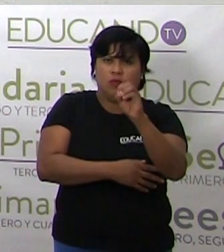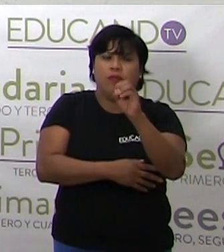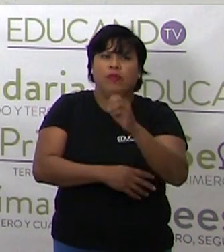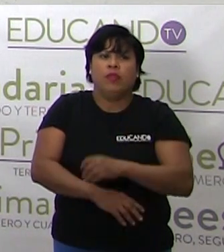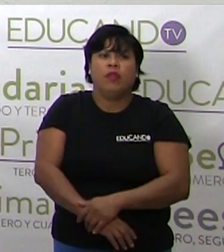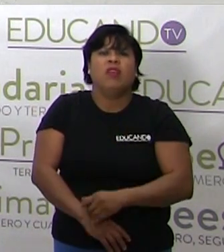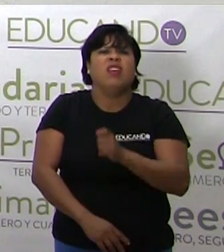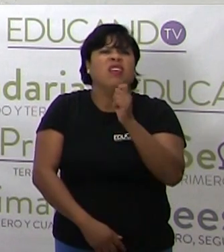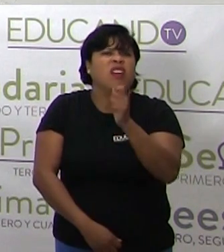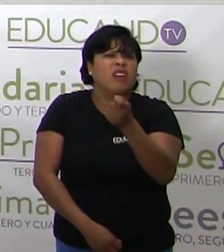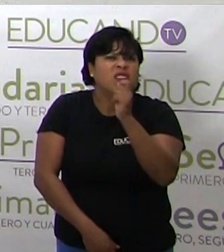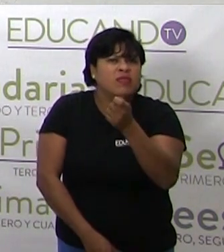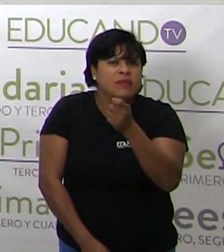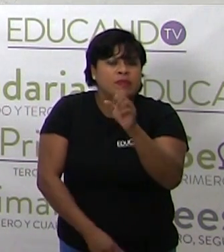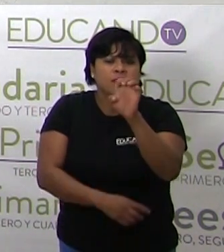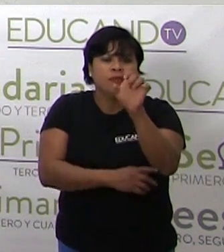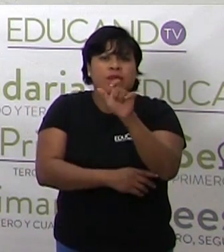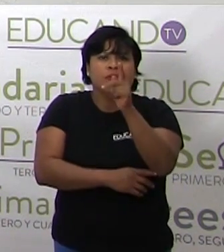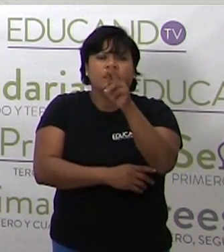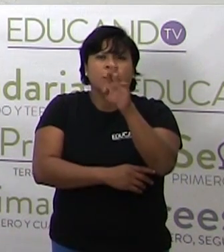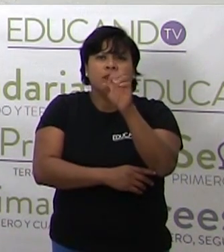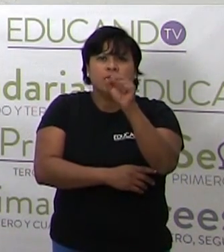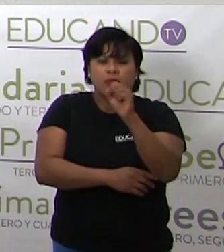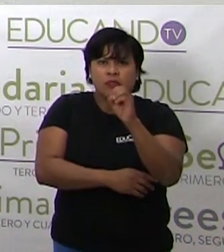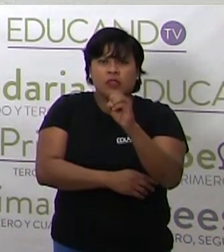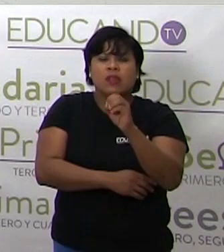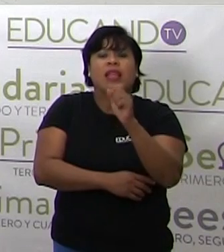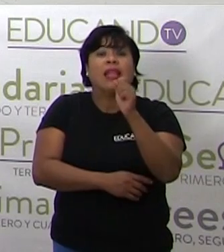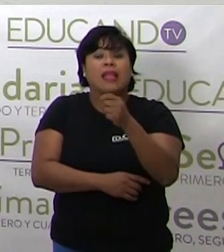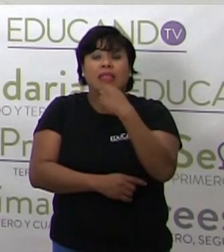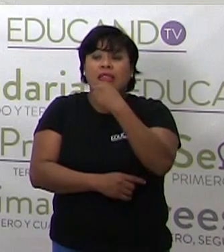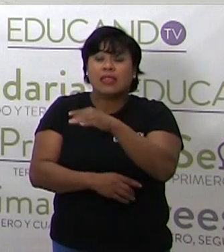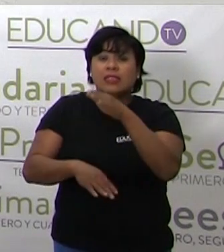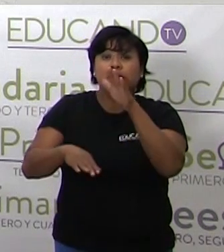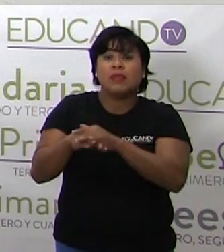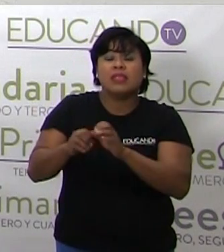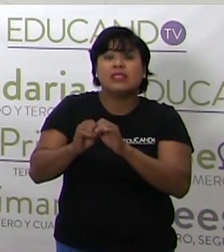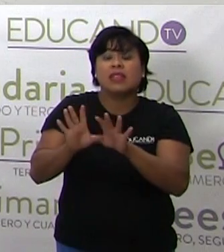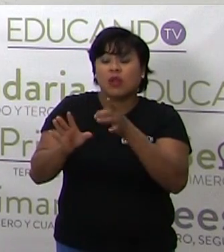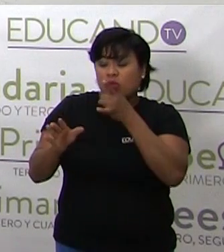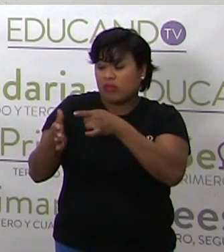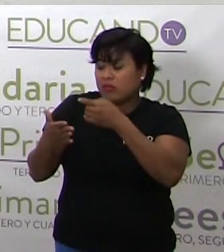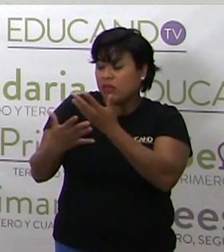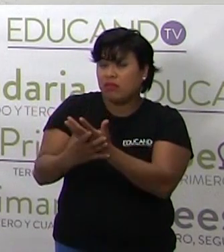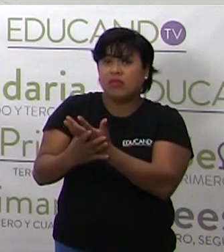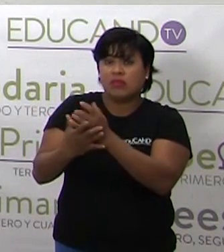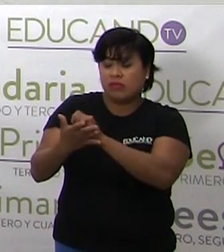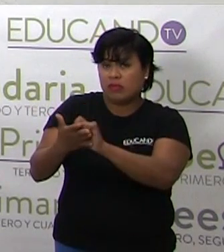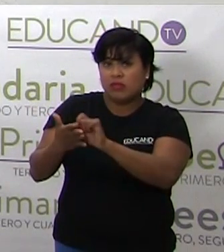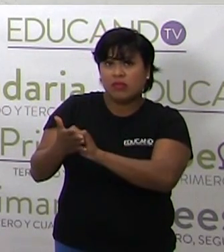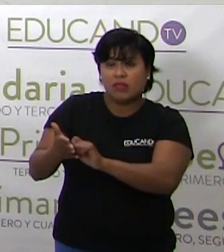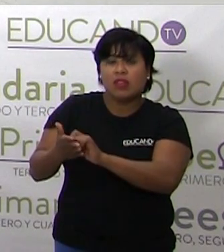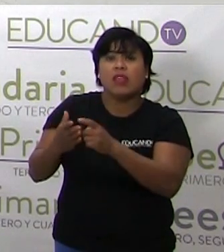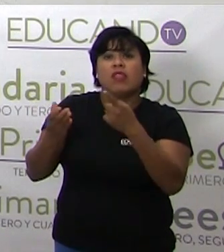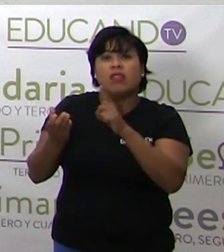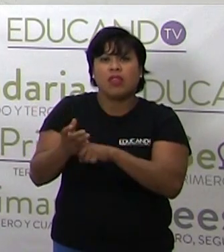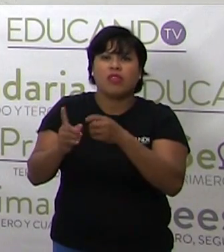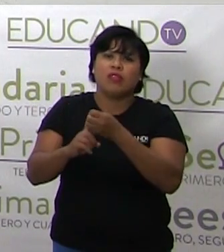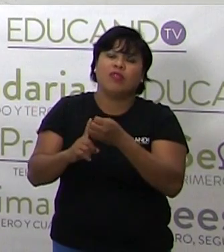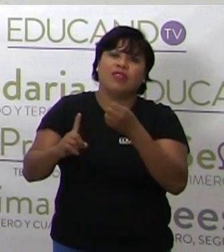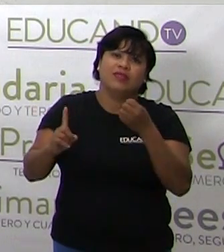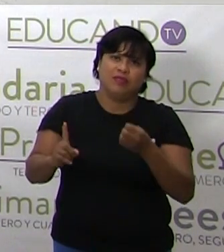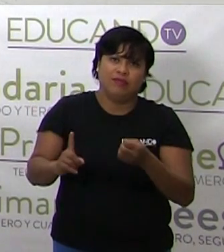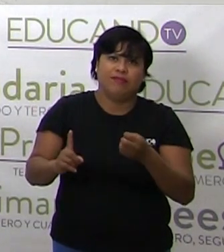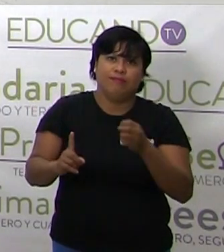Expreso. ¿Qué significa expreso? Que está claramente escrito dentro de la oración,